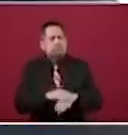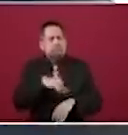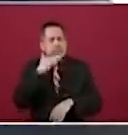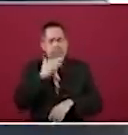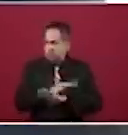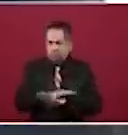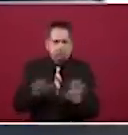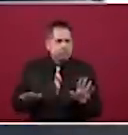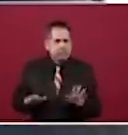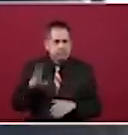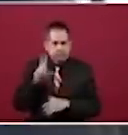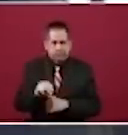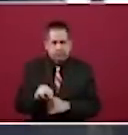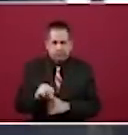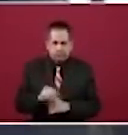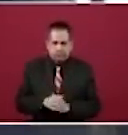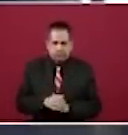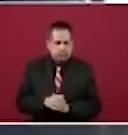corrupción,